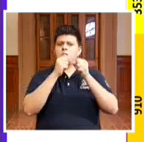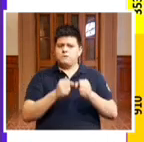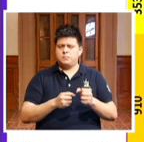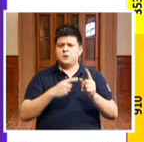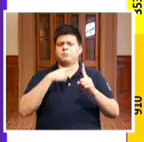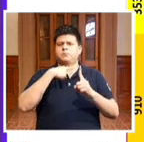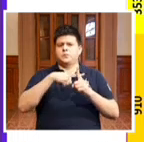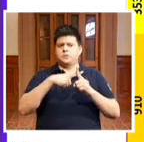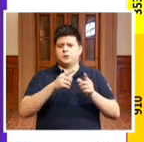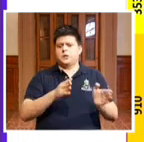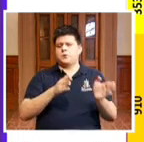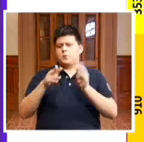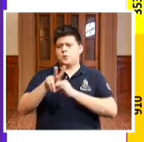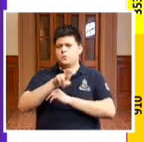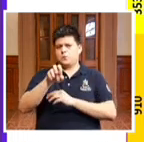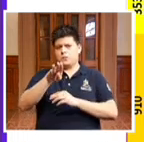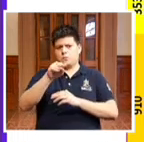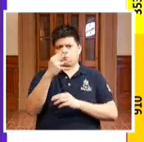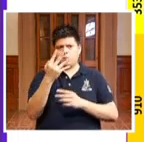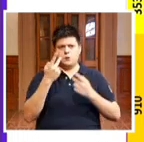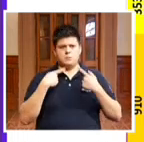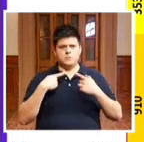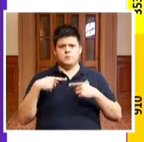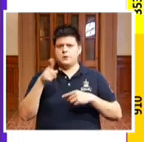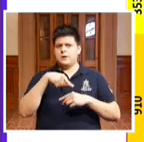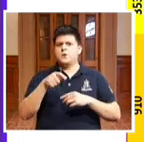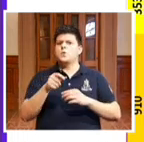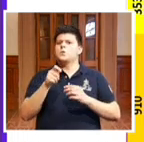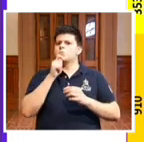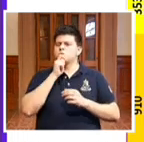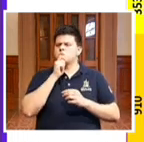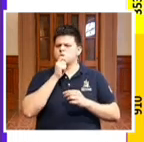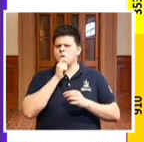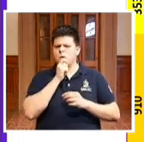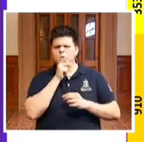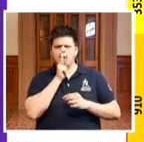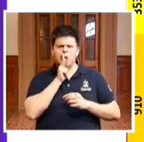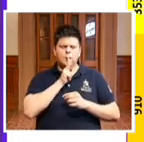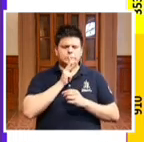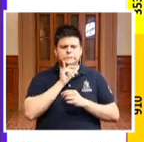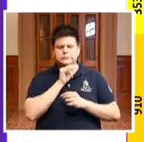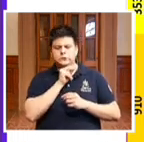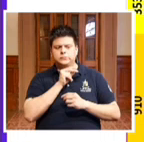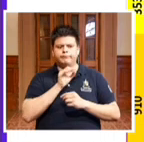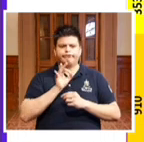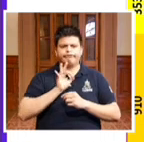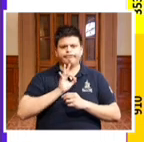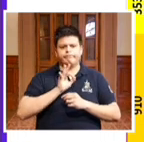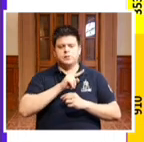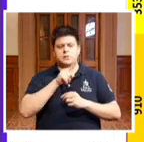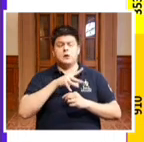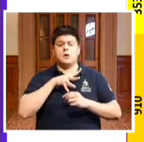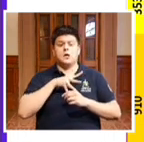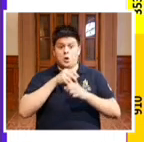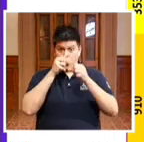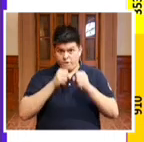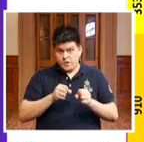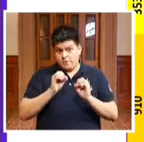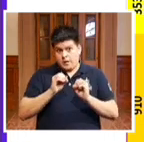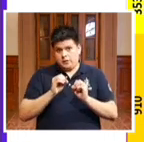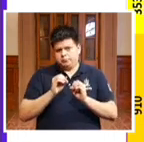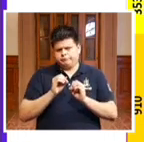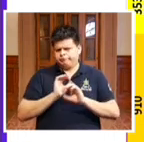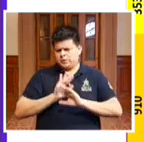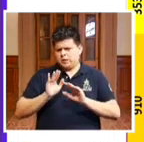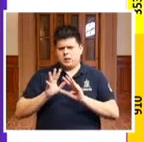y 294 siguen teniendo el estatus de sospechosos y en algún momento se van a confirmar o a